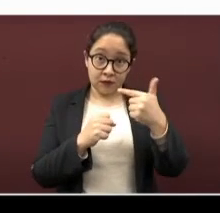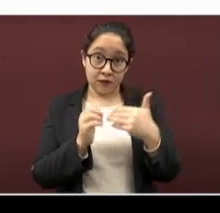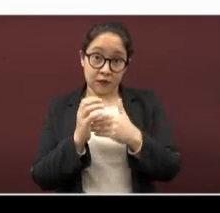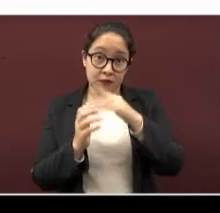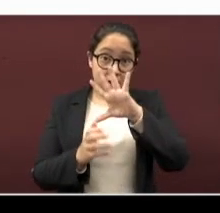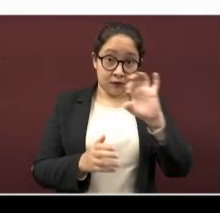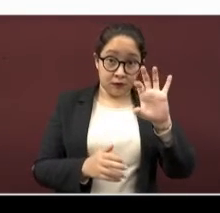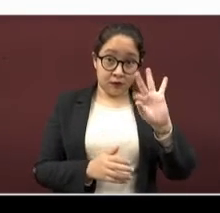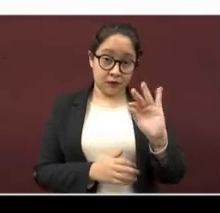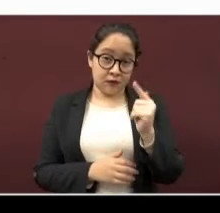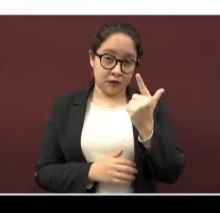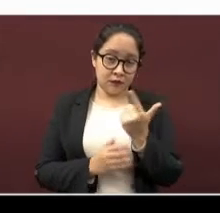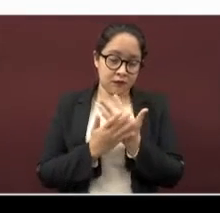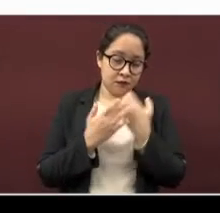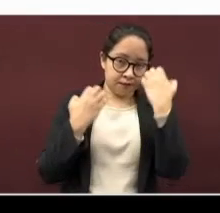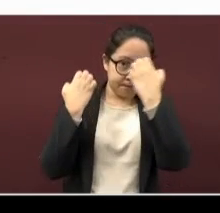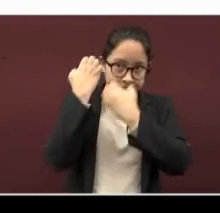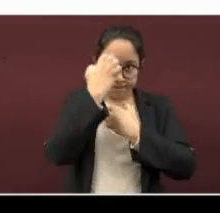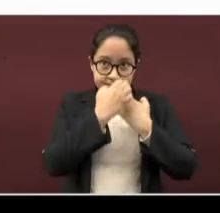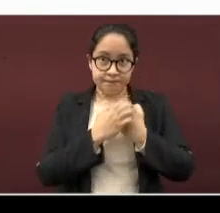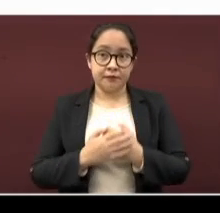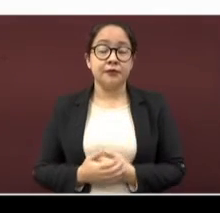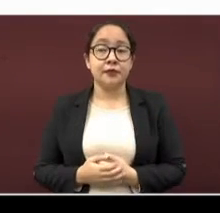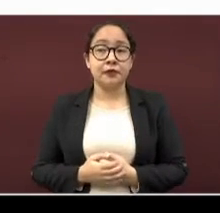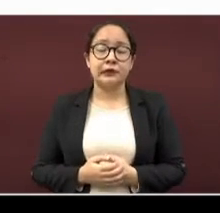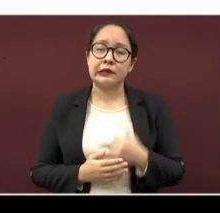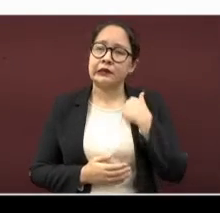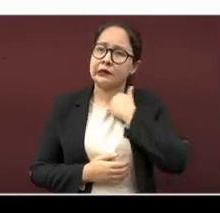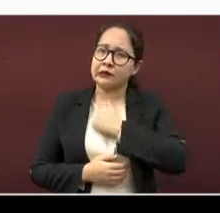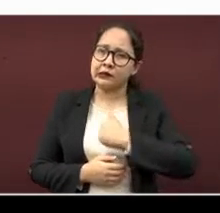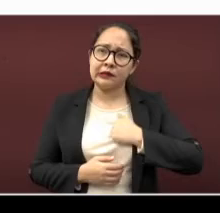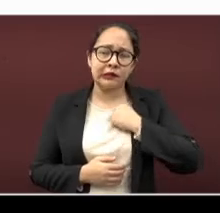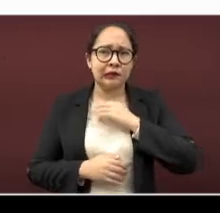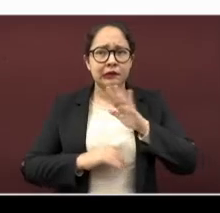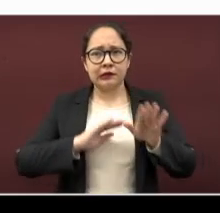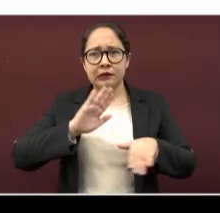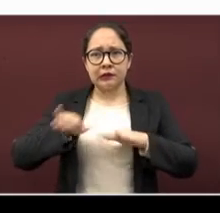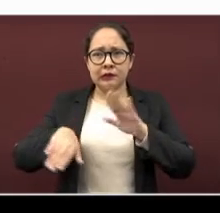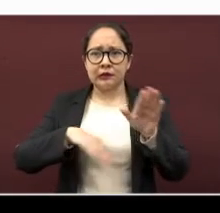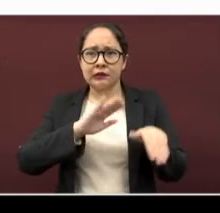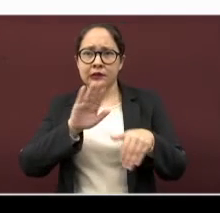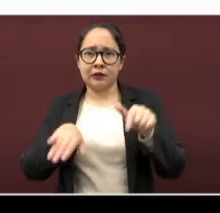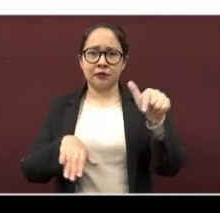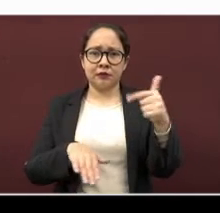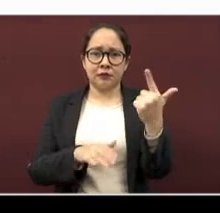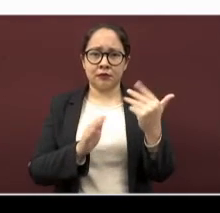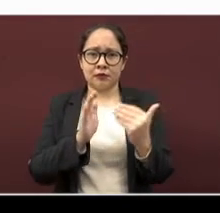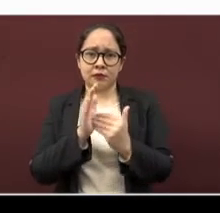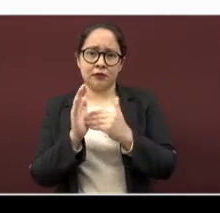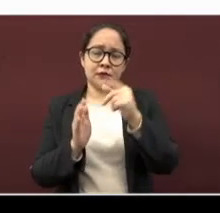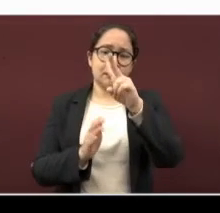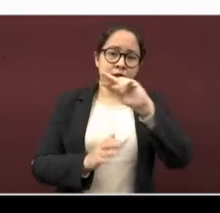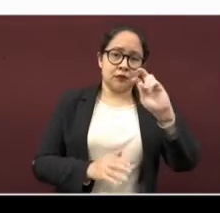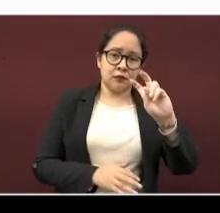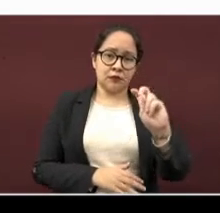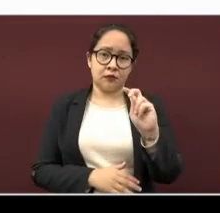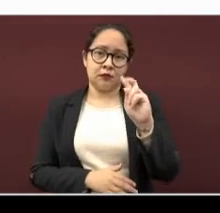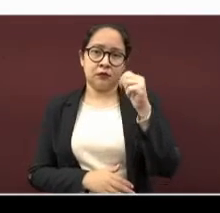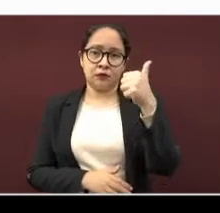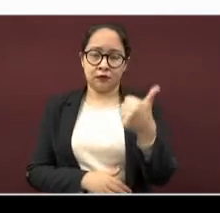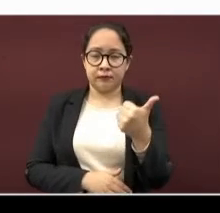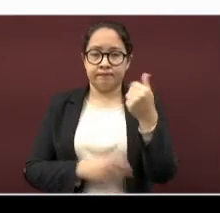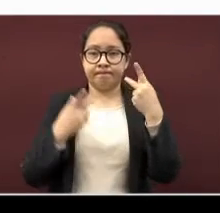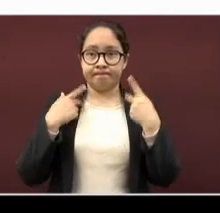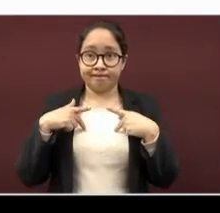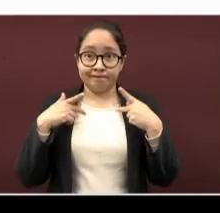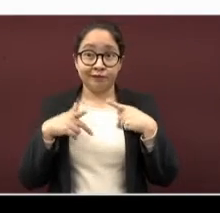12.547 y han fallecido lamentablemente 12 mil 236 enfermos